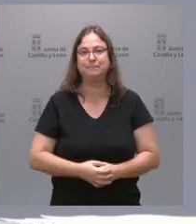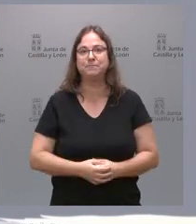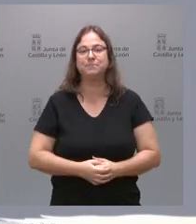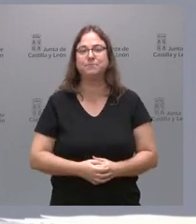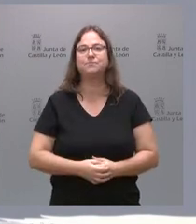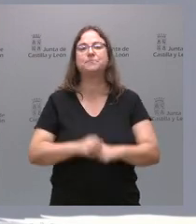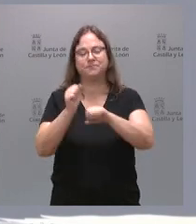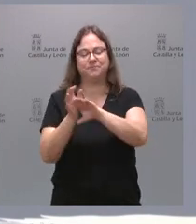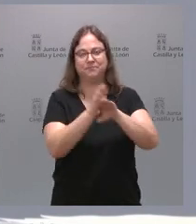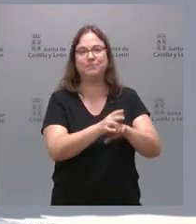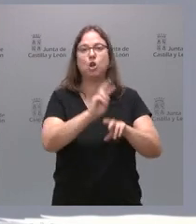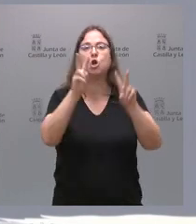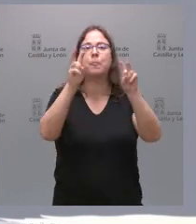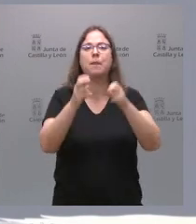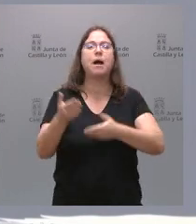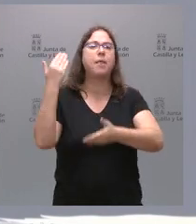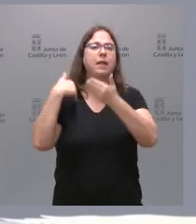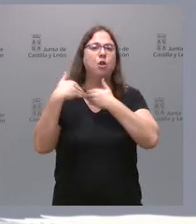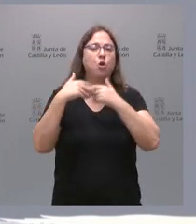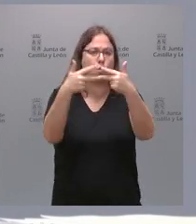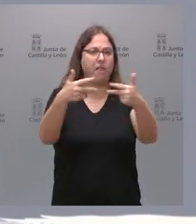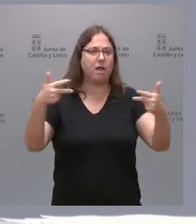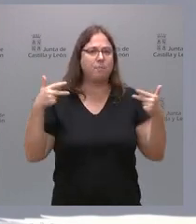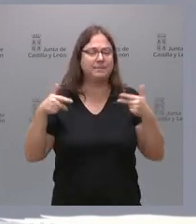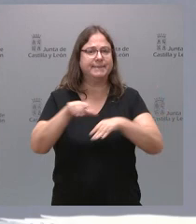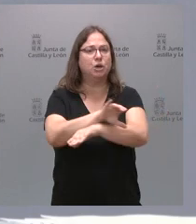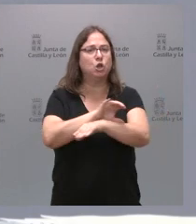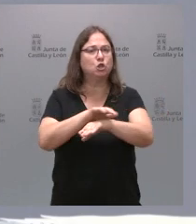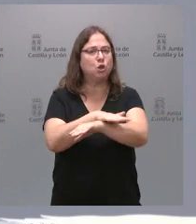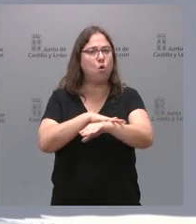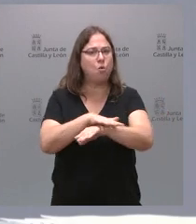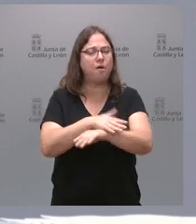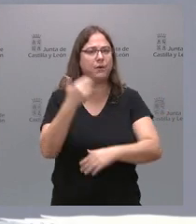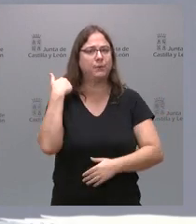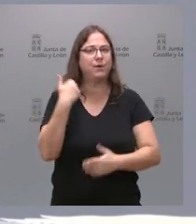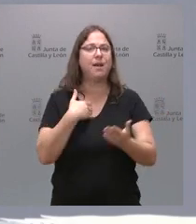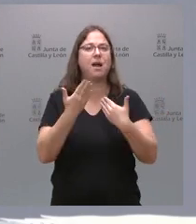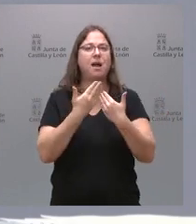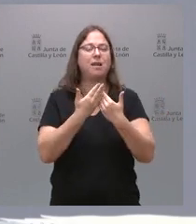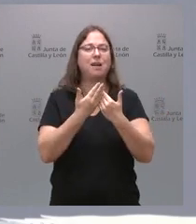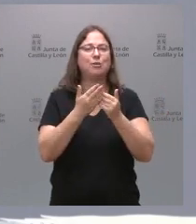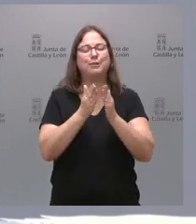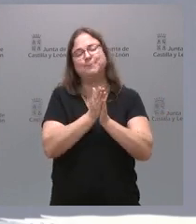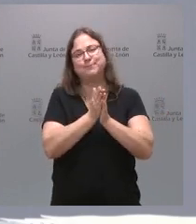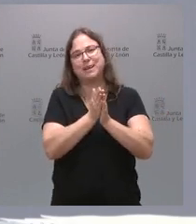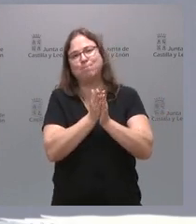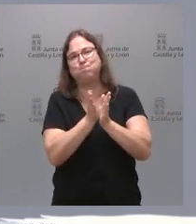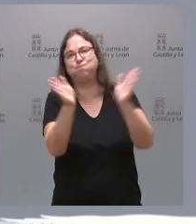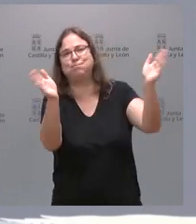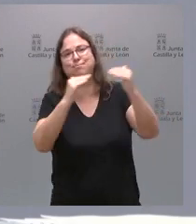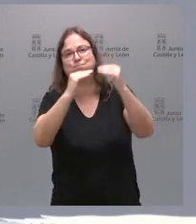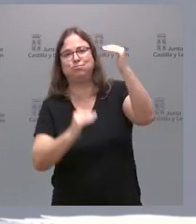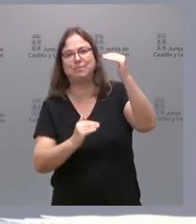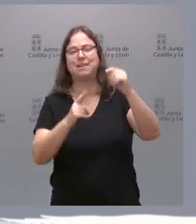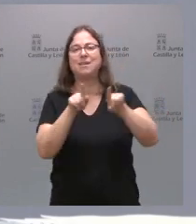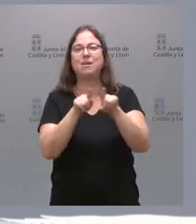si sobre otro asunto en la anterior rueda de prensa del Consejo hablaba de la simetría de hablando de